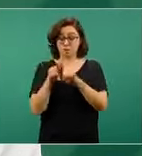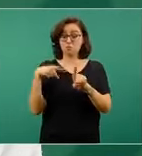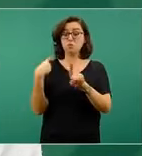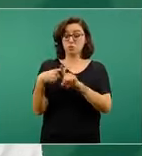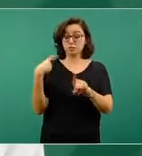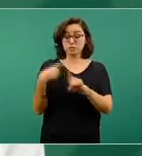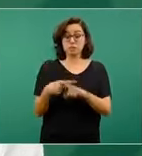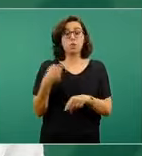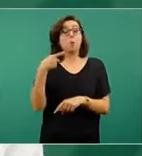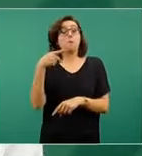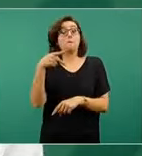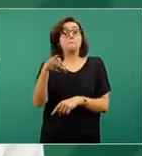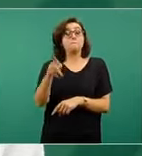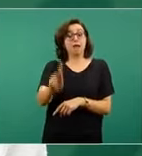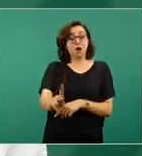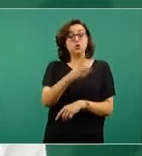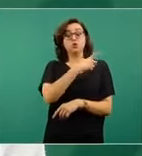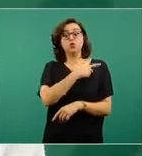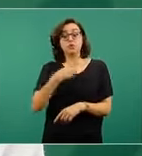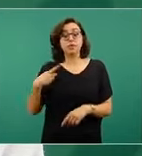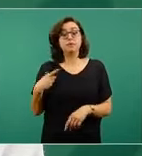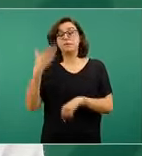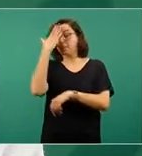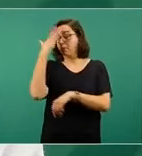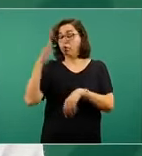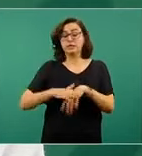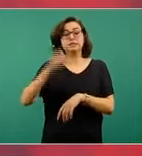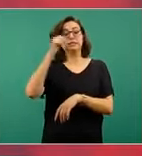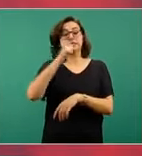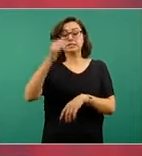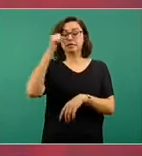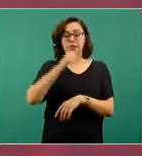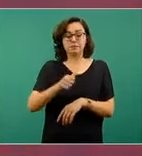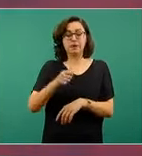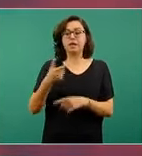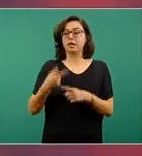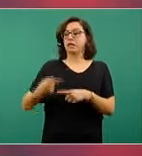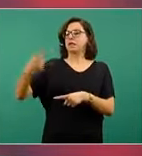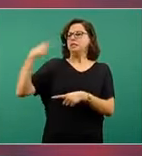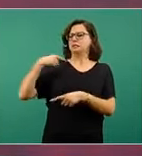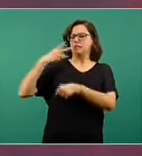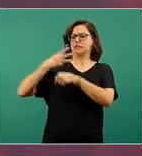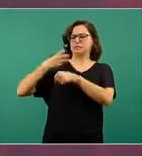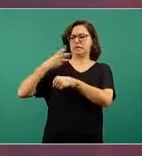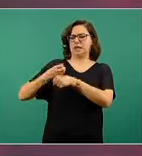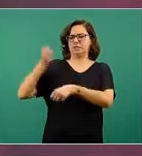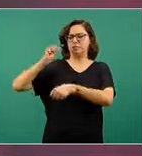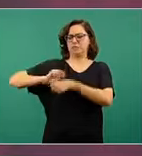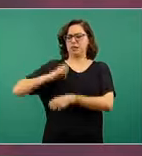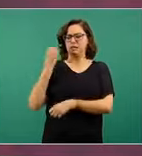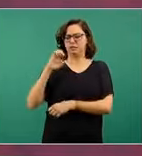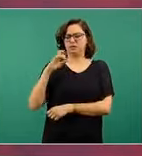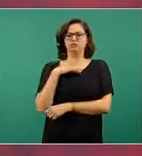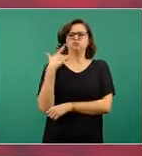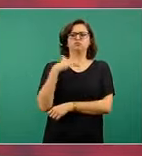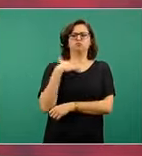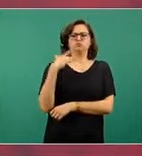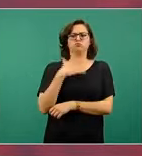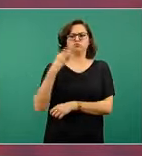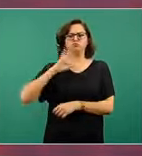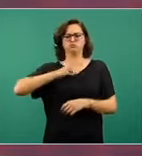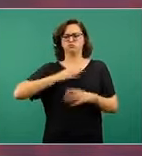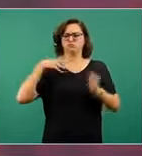desde la primera vez que señalamos esto, en la tercera semana de enero, cuando dijimos, vemos señales preliminares de una